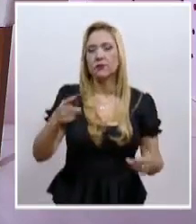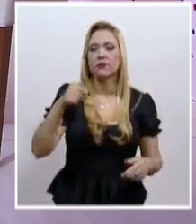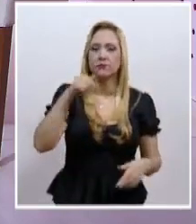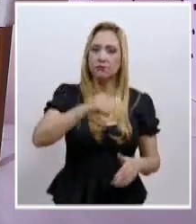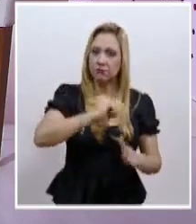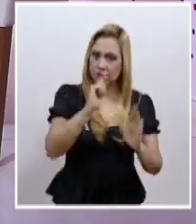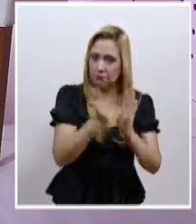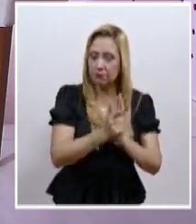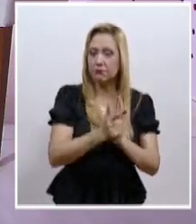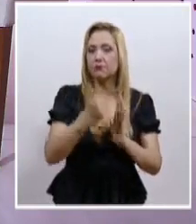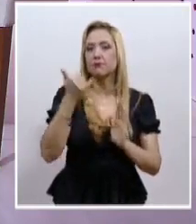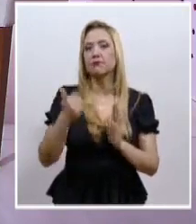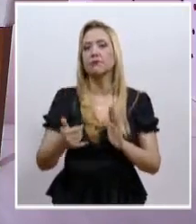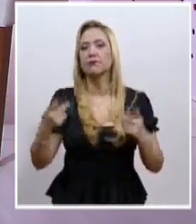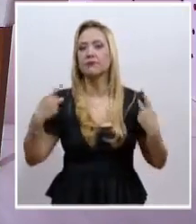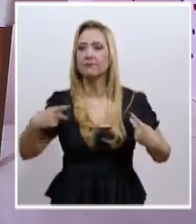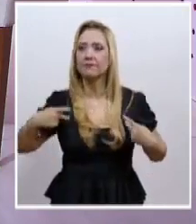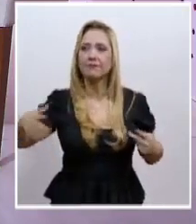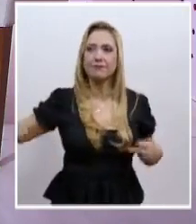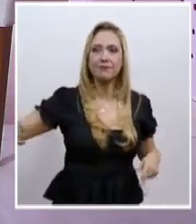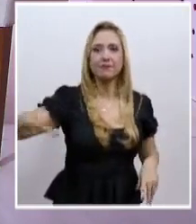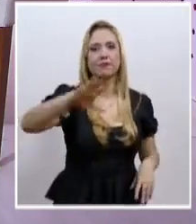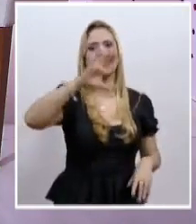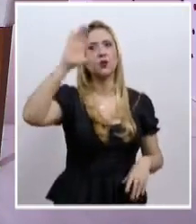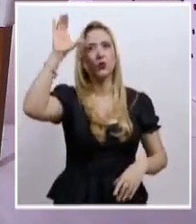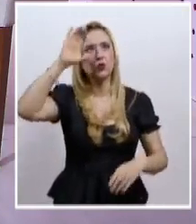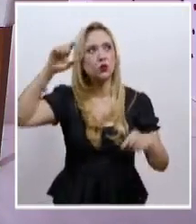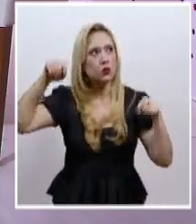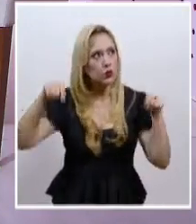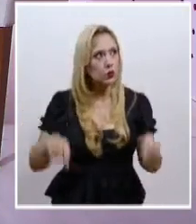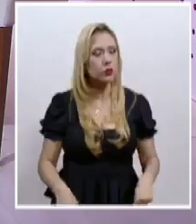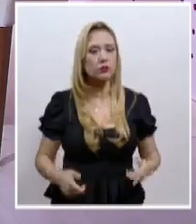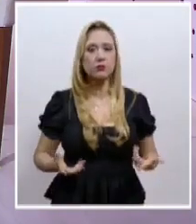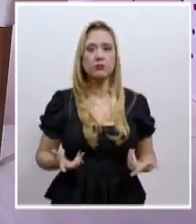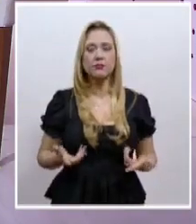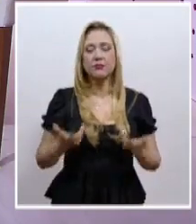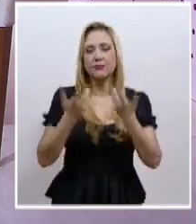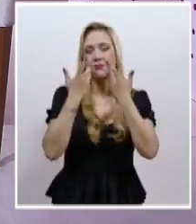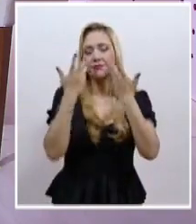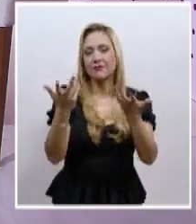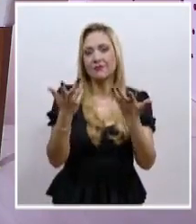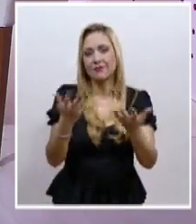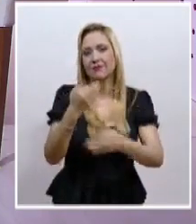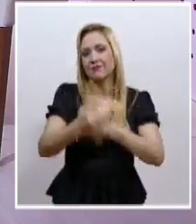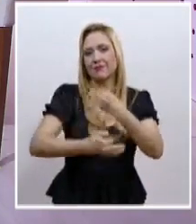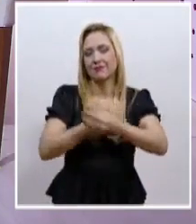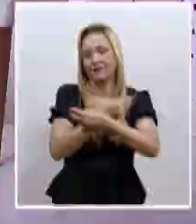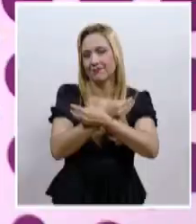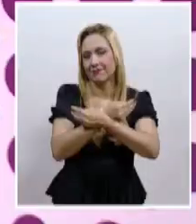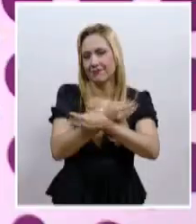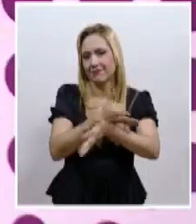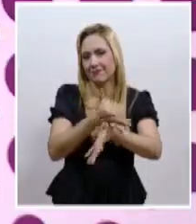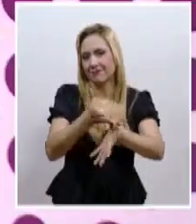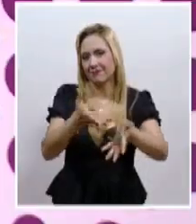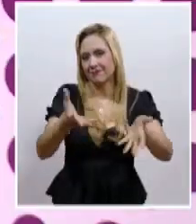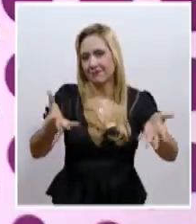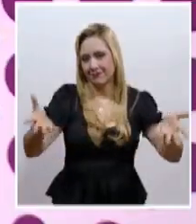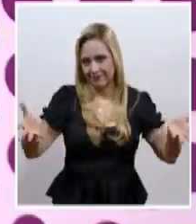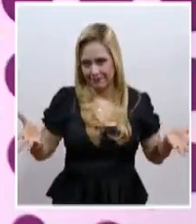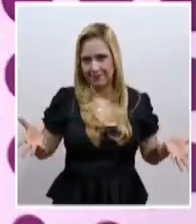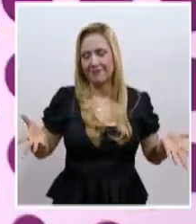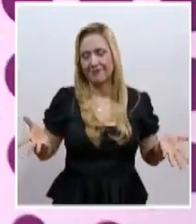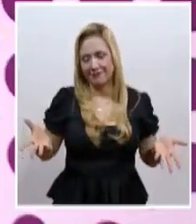legal y la sociedad, la cultura, quisiera proveer a todos los miembros de esta